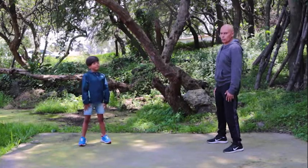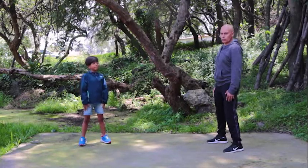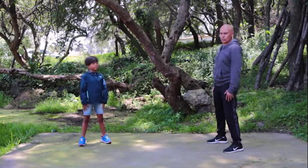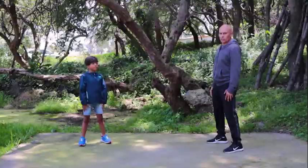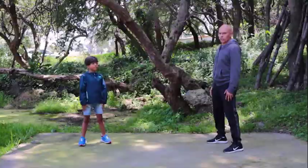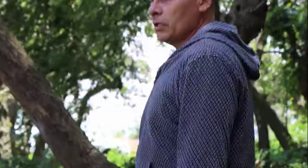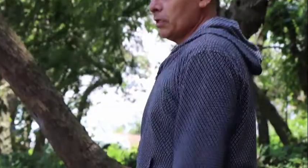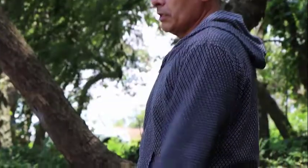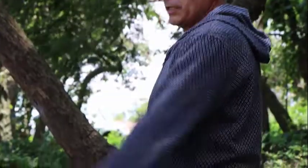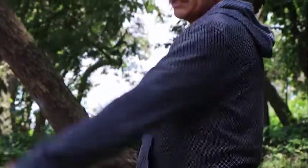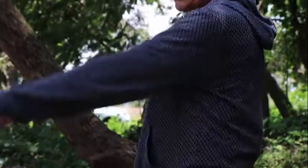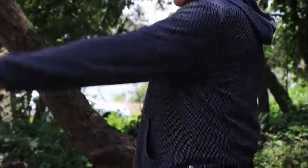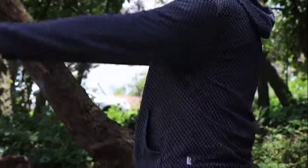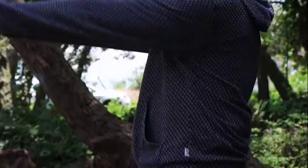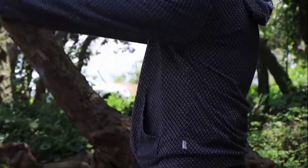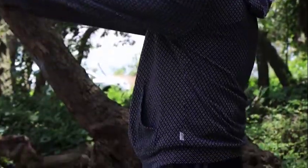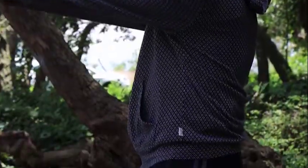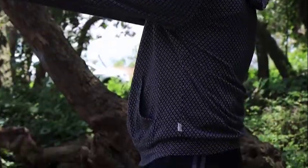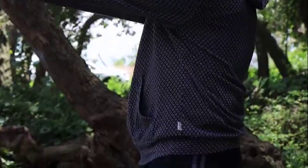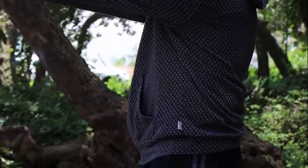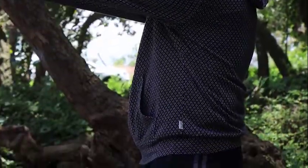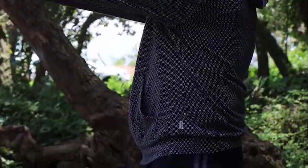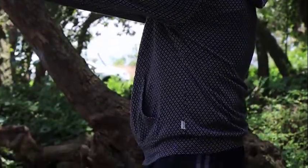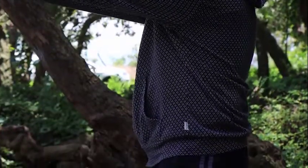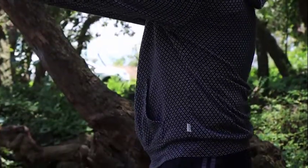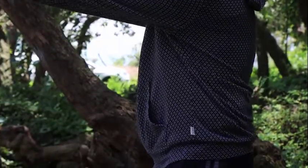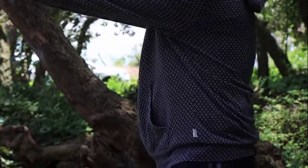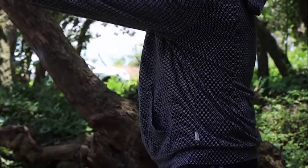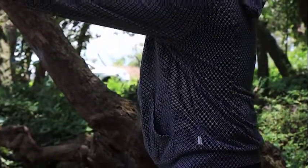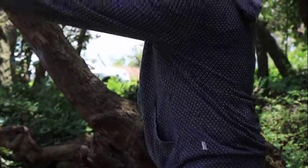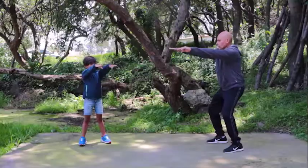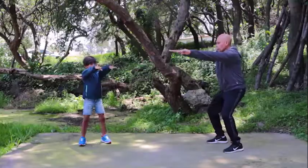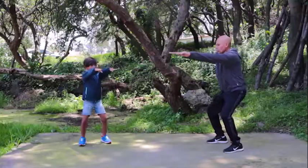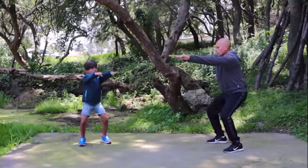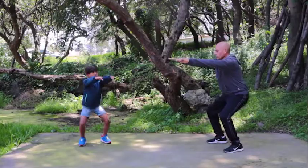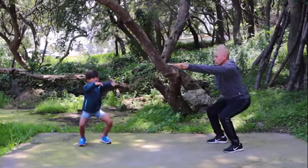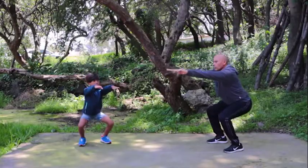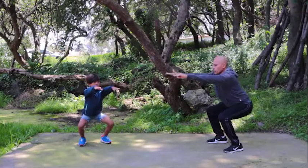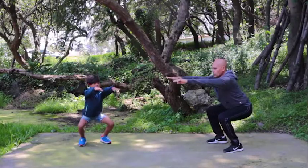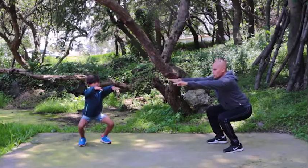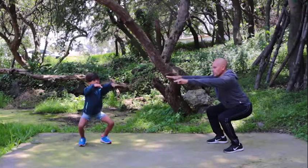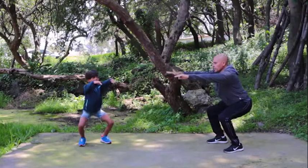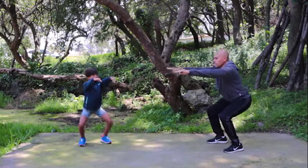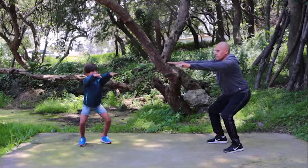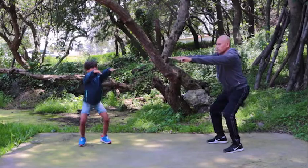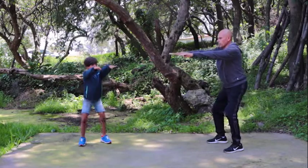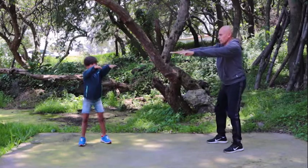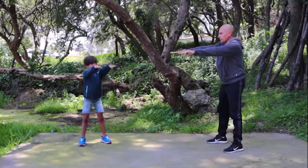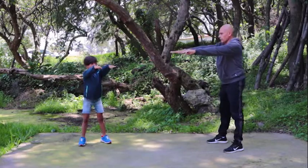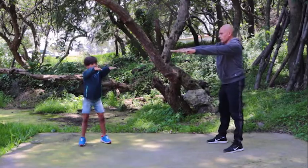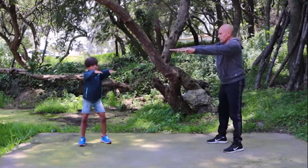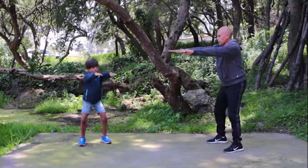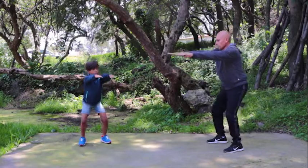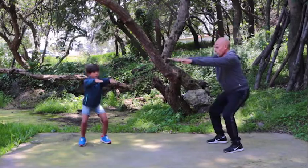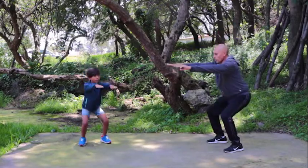estamos cómodos. Extendemos brazo al frente y bajamos, flexionamos rodilla,